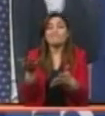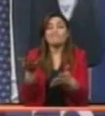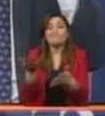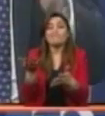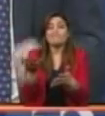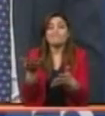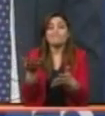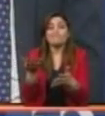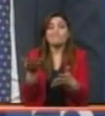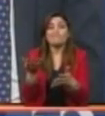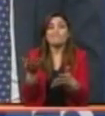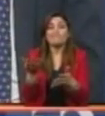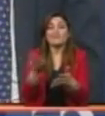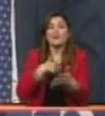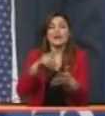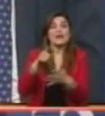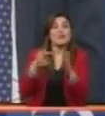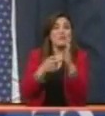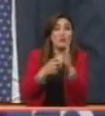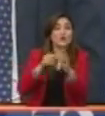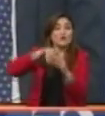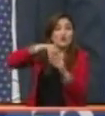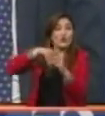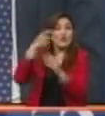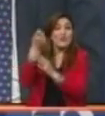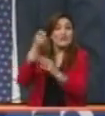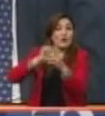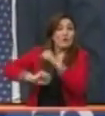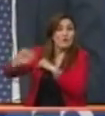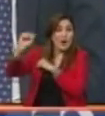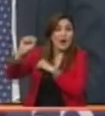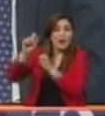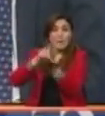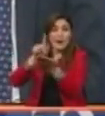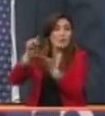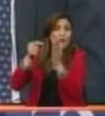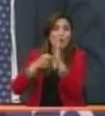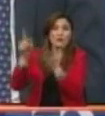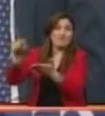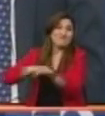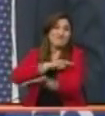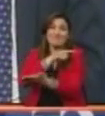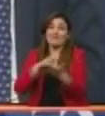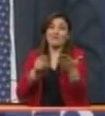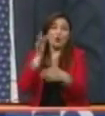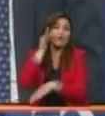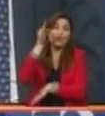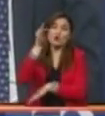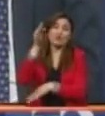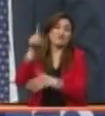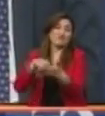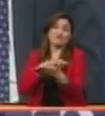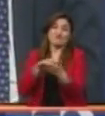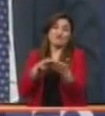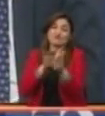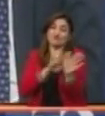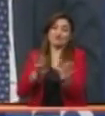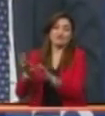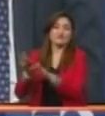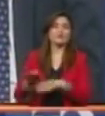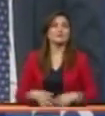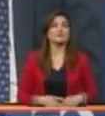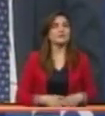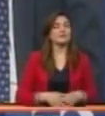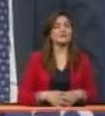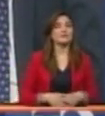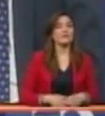de eliminar completamente el ISD para que quede muy claro que de aquí al futuro el ISD no tendrá razón de ser. Vuelvo al tema de